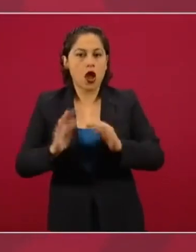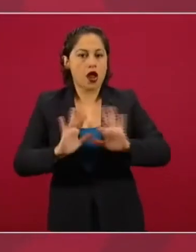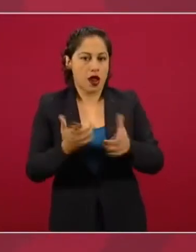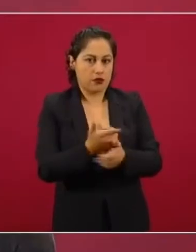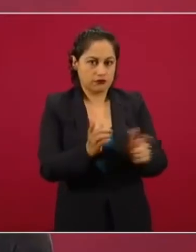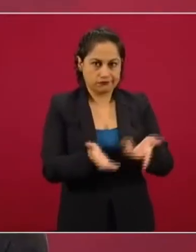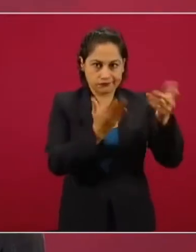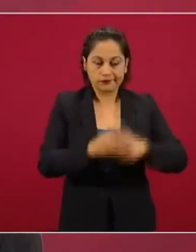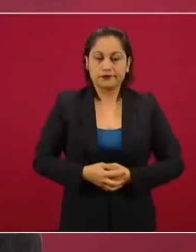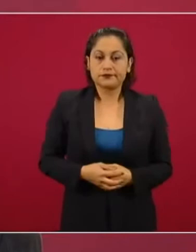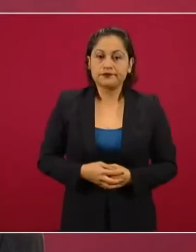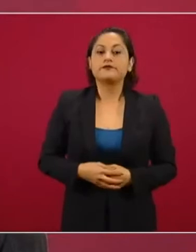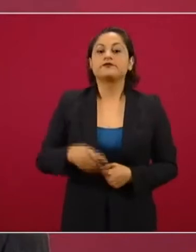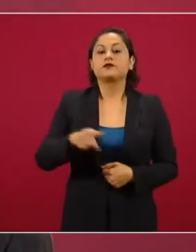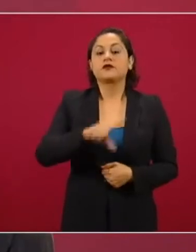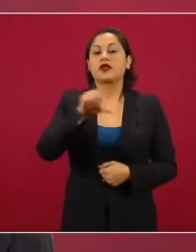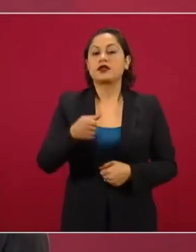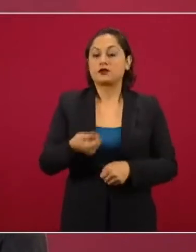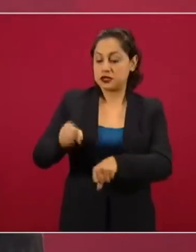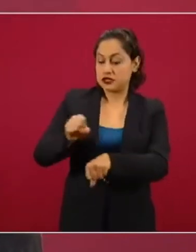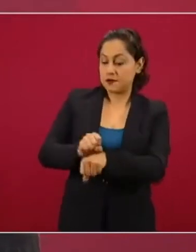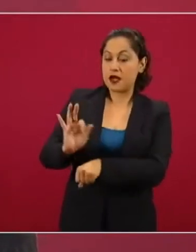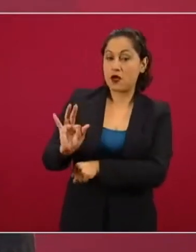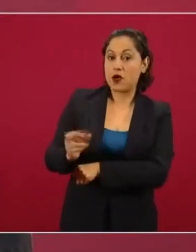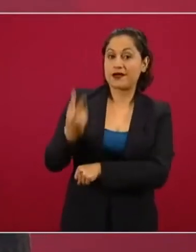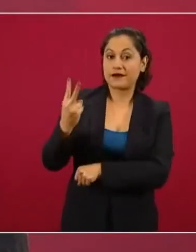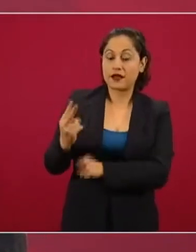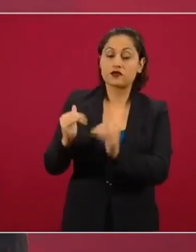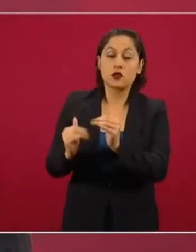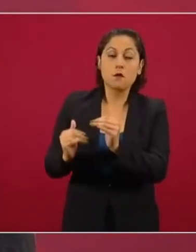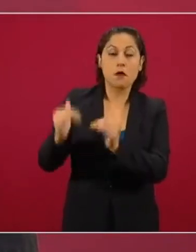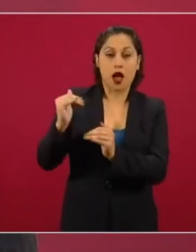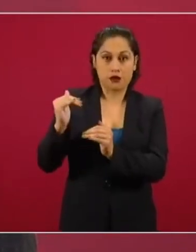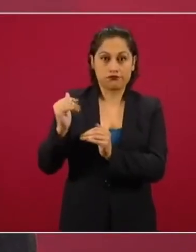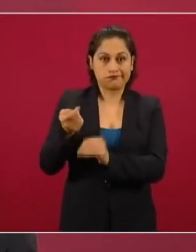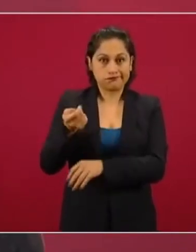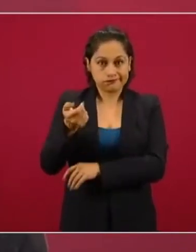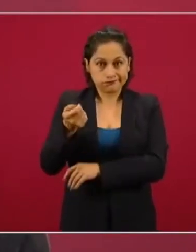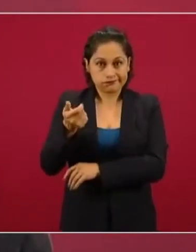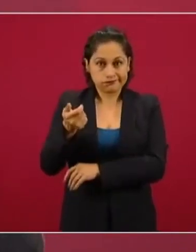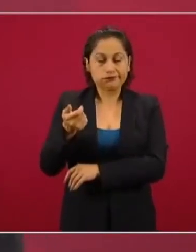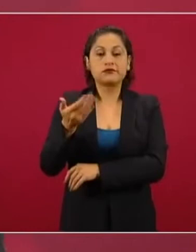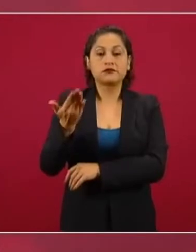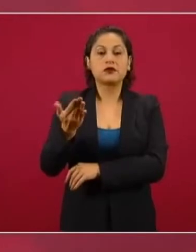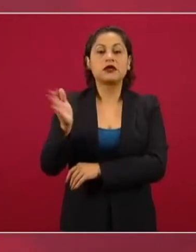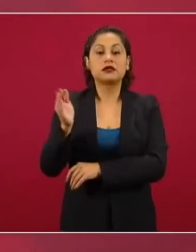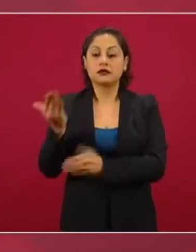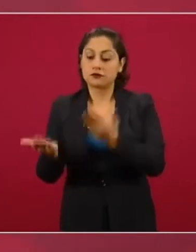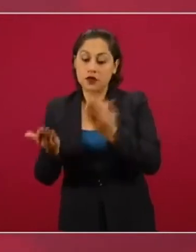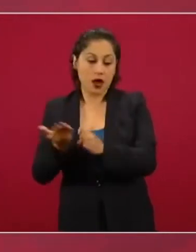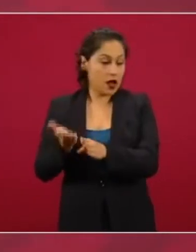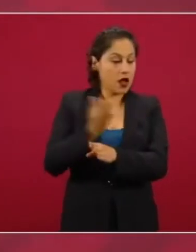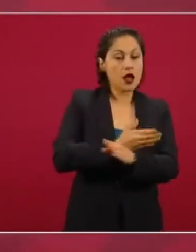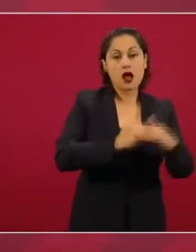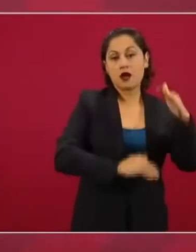desde entonces y hasta la semana 42 un aumento y por lo tanto ahorita si lo comparamos con el punto máximo, la